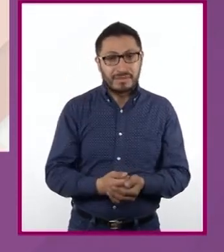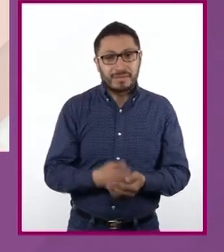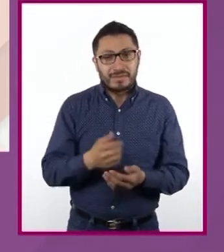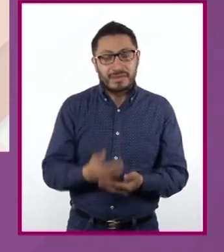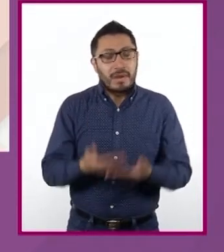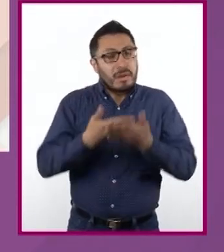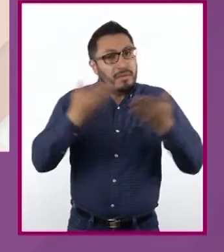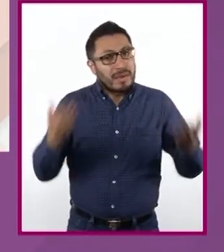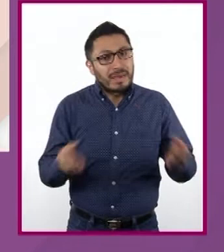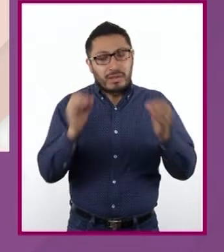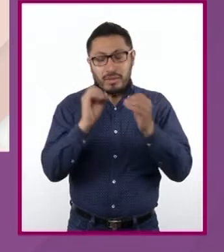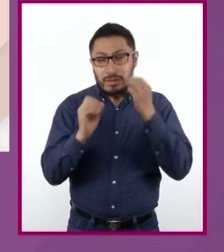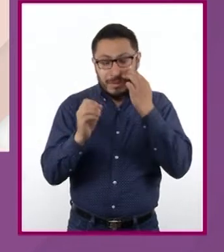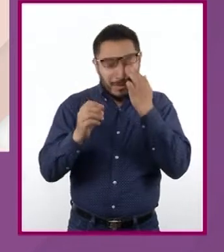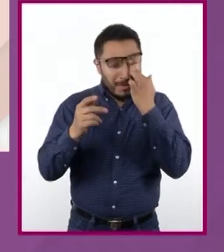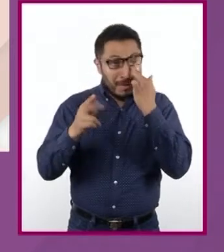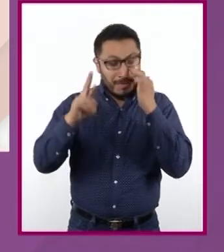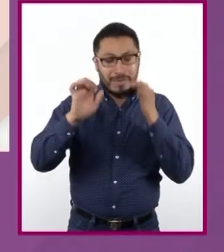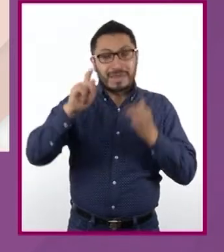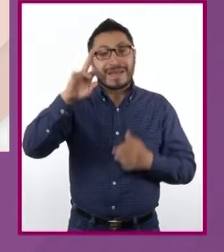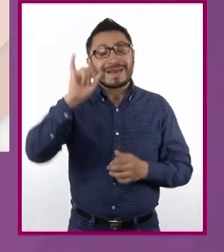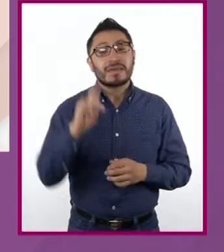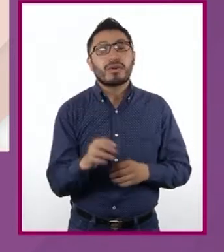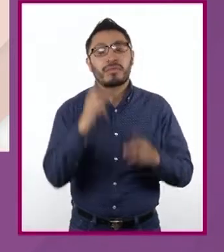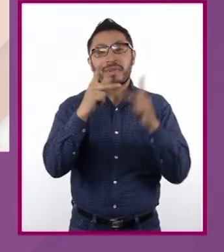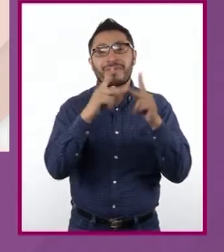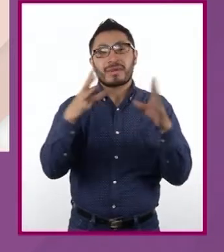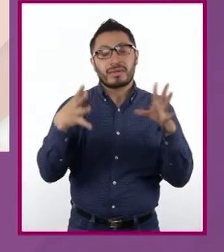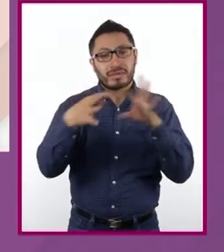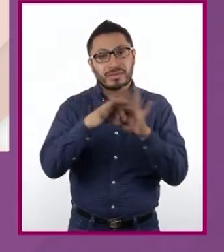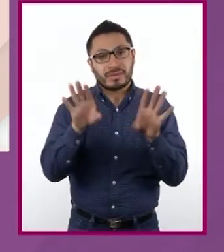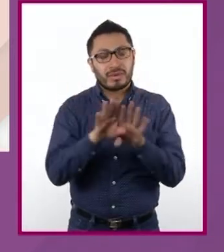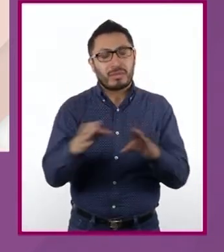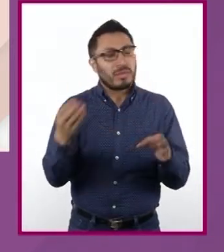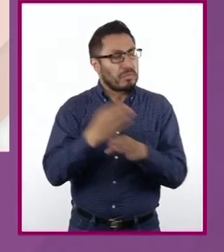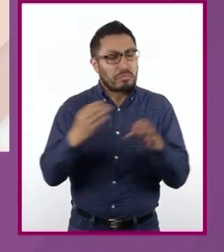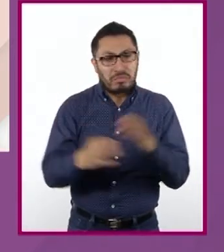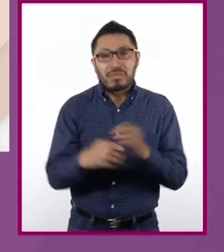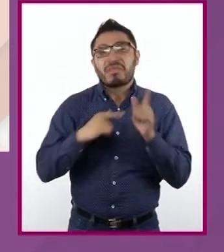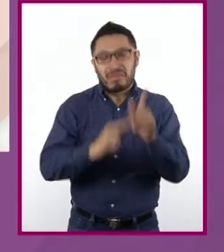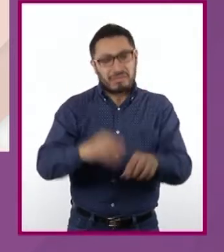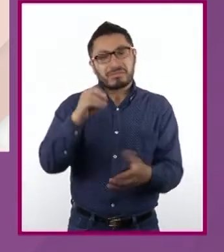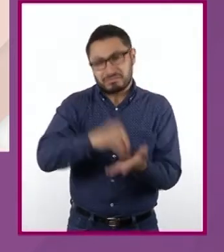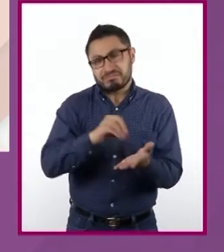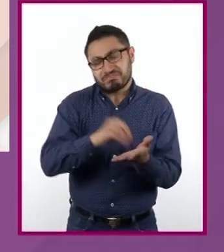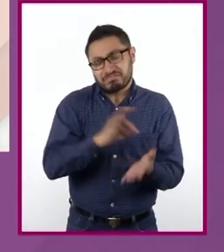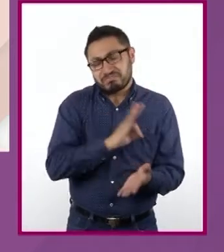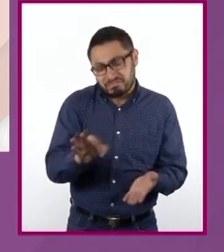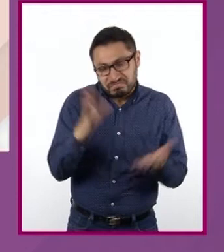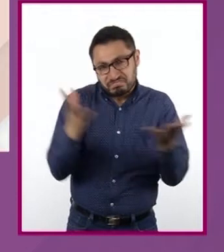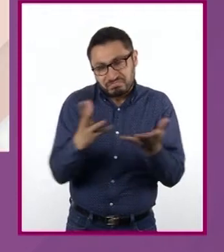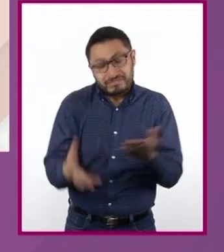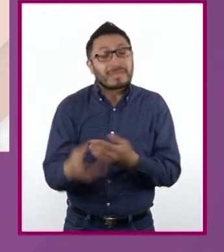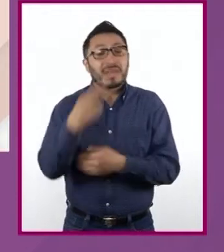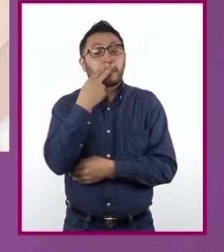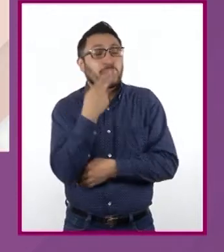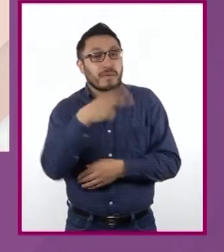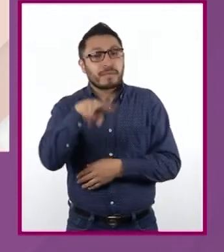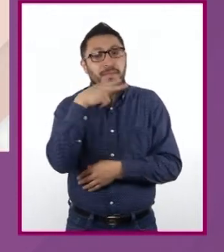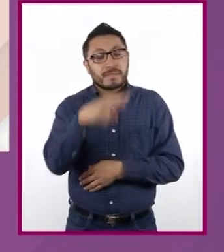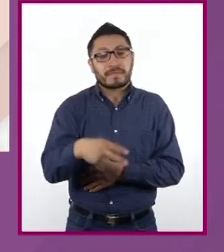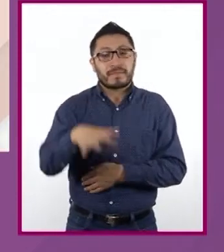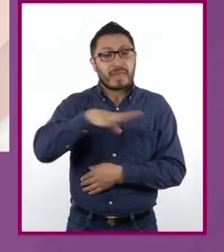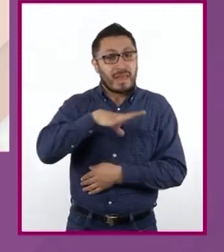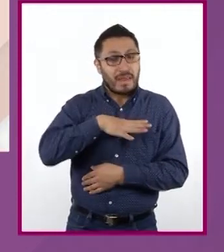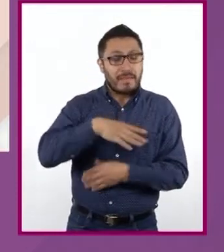Antepresente o pretérito perfecto compuesto. Expresa una acción que continúa vigente y se forma utilizando el verbo